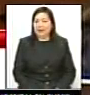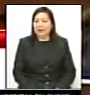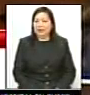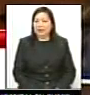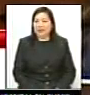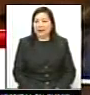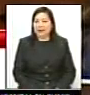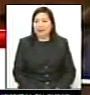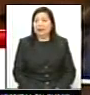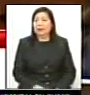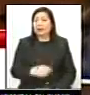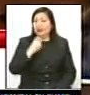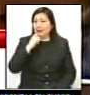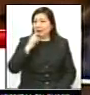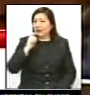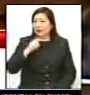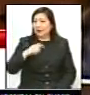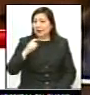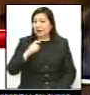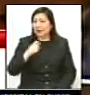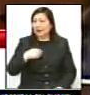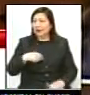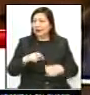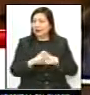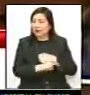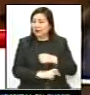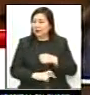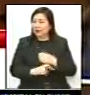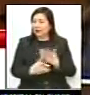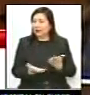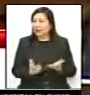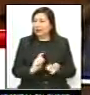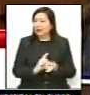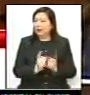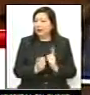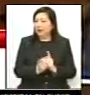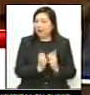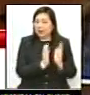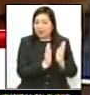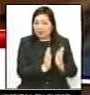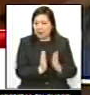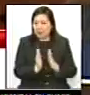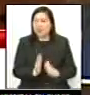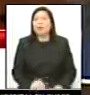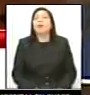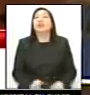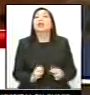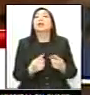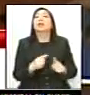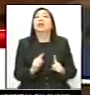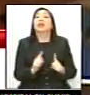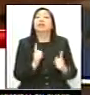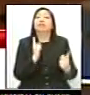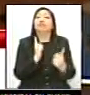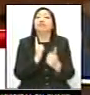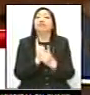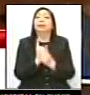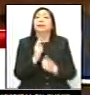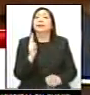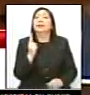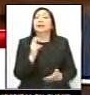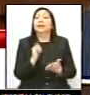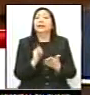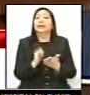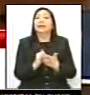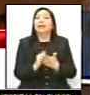Presidente, necesitamos en nuestro país hacer un cambio estructural que nos permita confrontar la corrupción